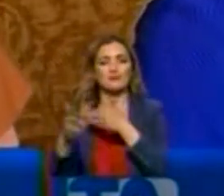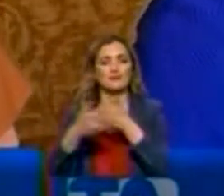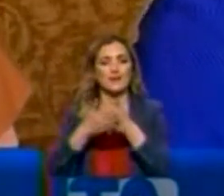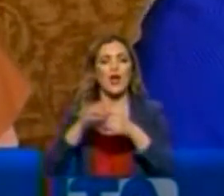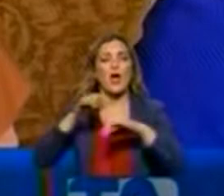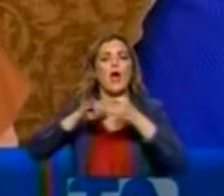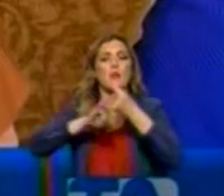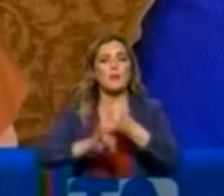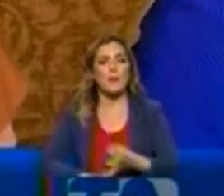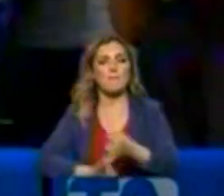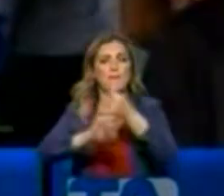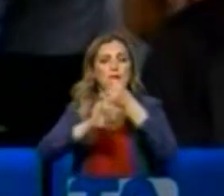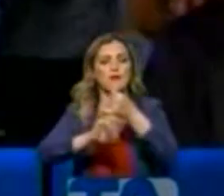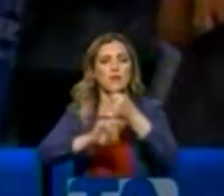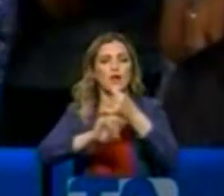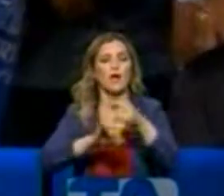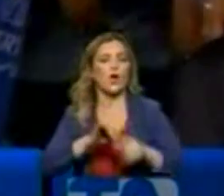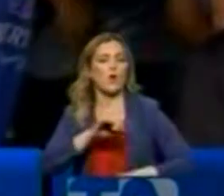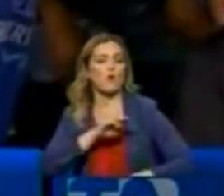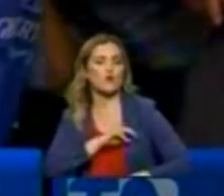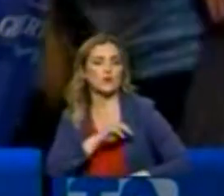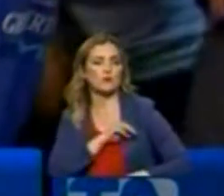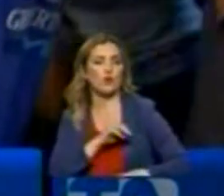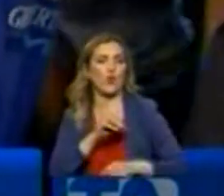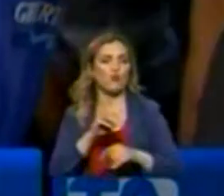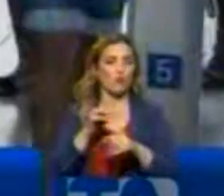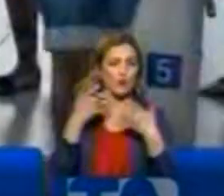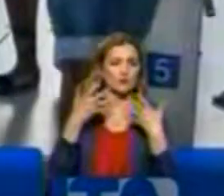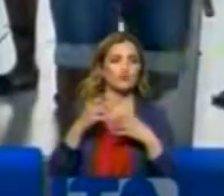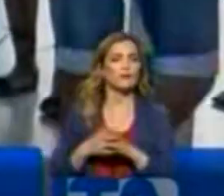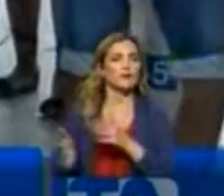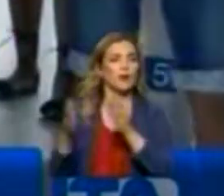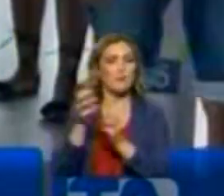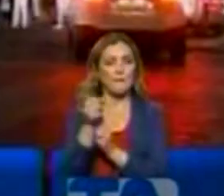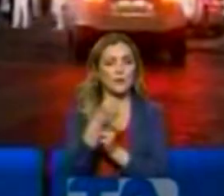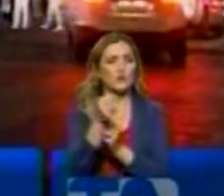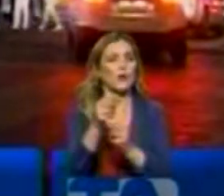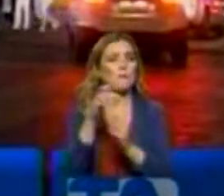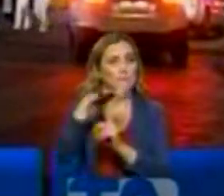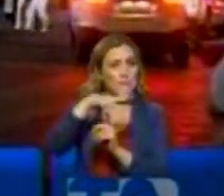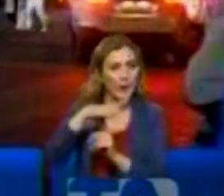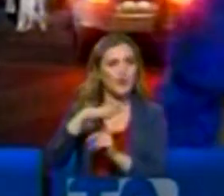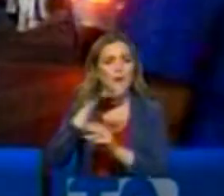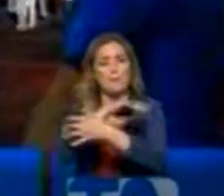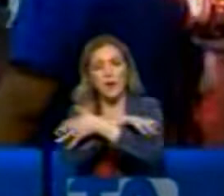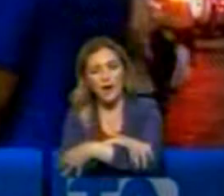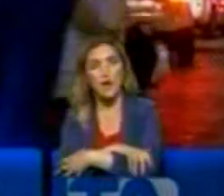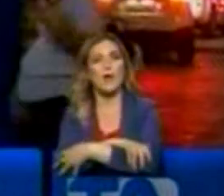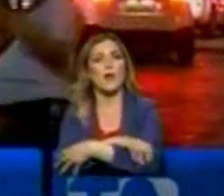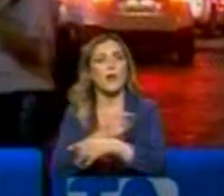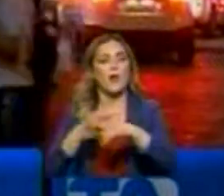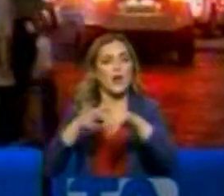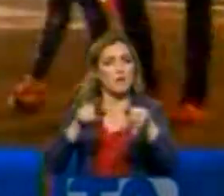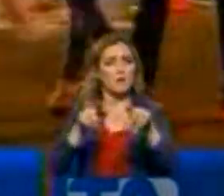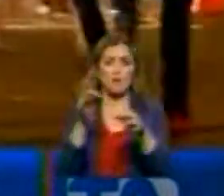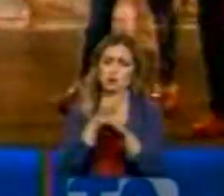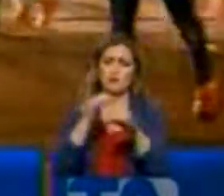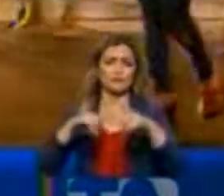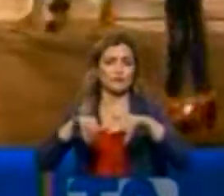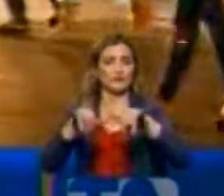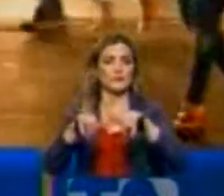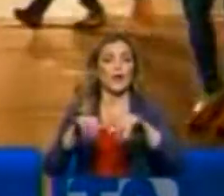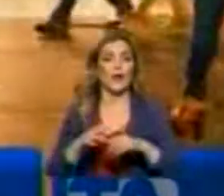del municipio de Guayaquil. Espacios como la Metrovía, parques, mercados, malecones continuarán funcionando, dijo. Eso